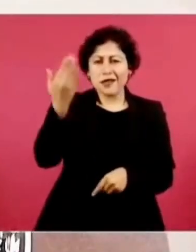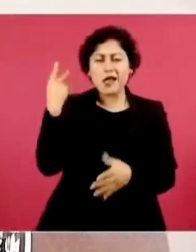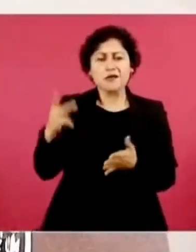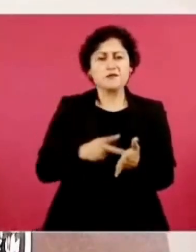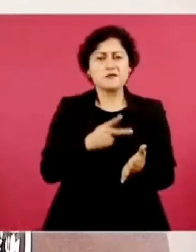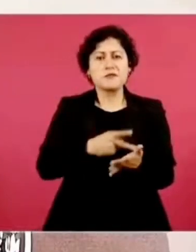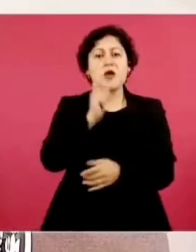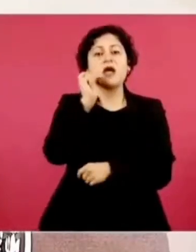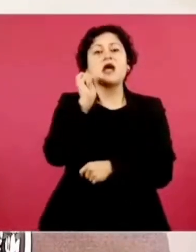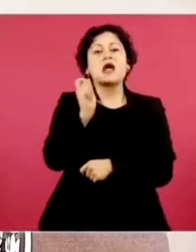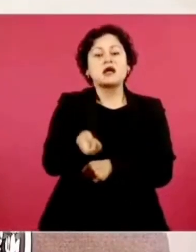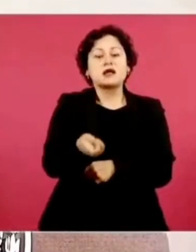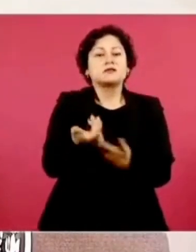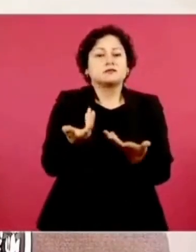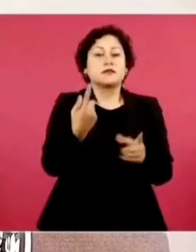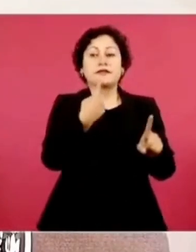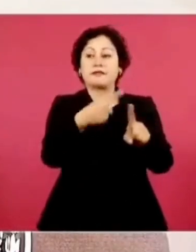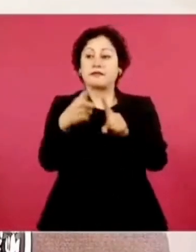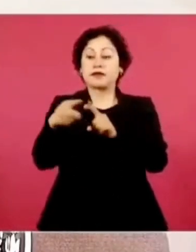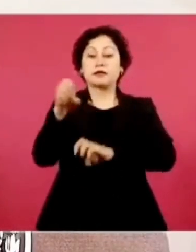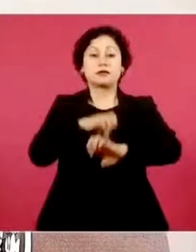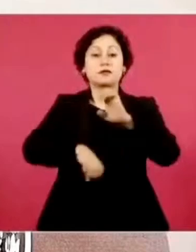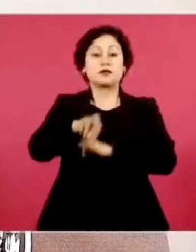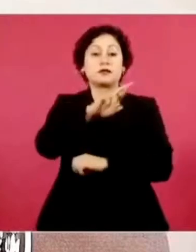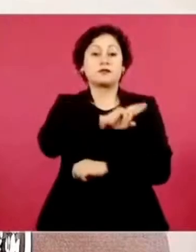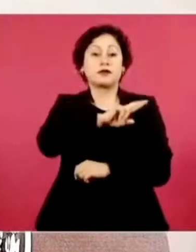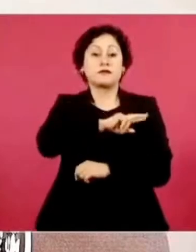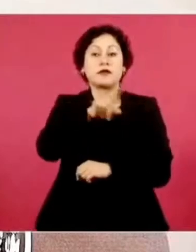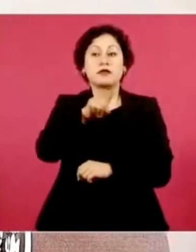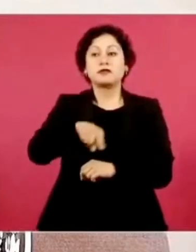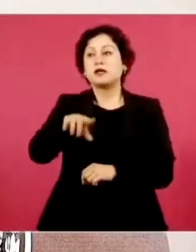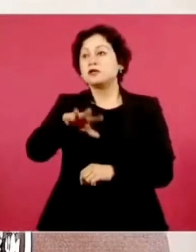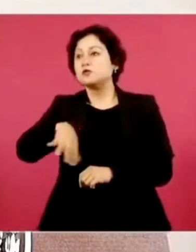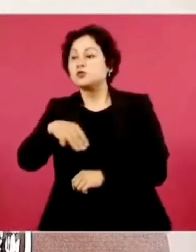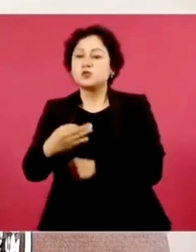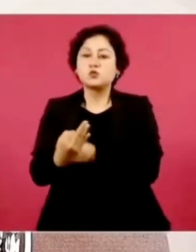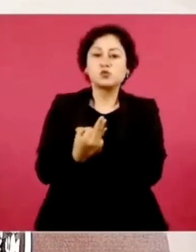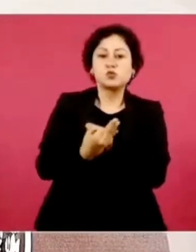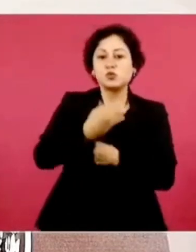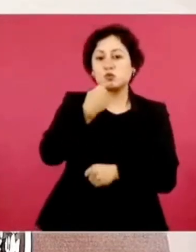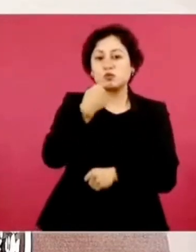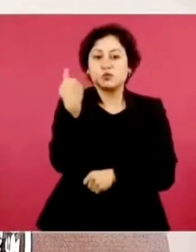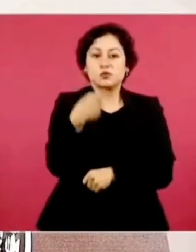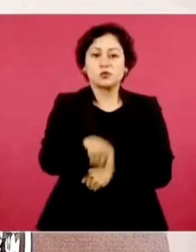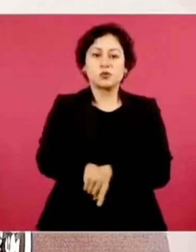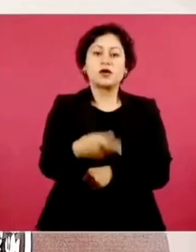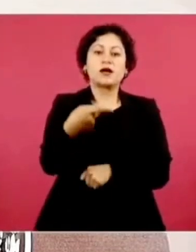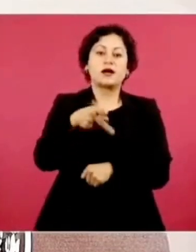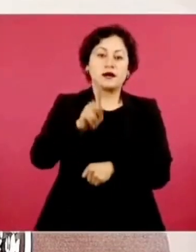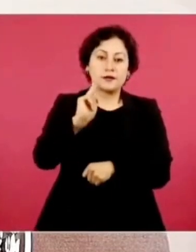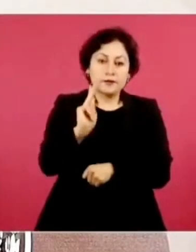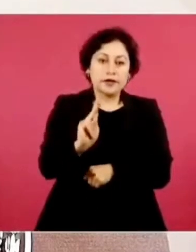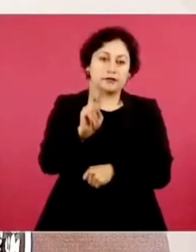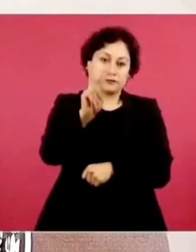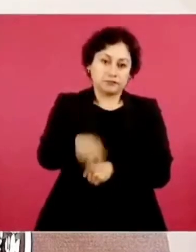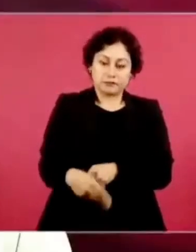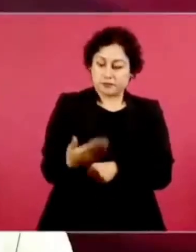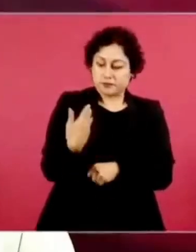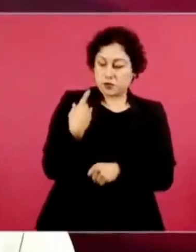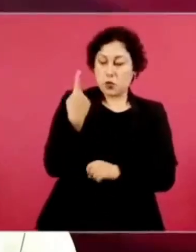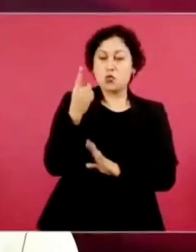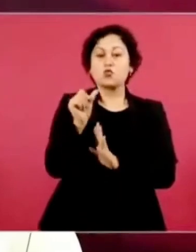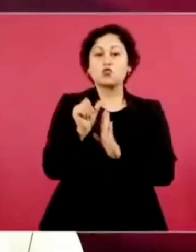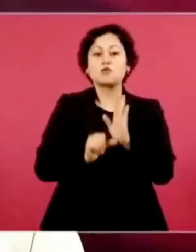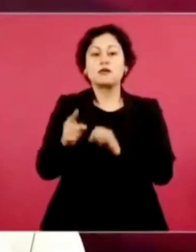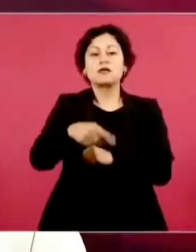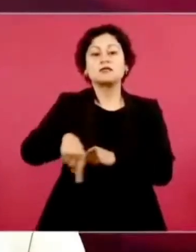serie de amparos a empresas privadas, sino incluso hace, pues que será menos de un mes, 2 ministros de la Corte determinaron que